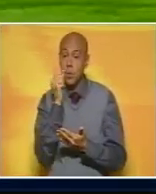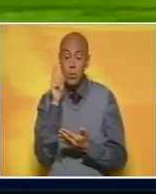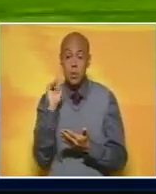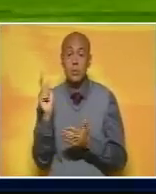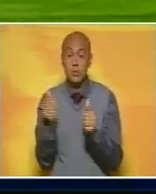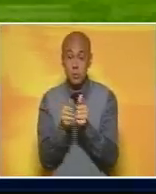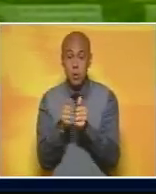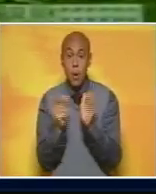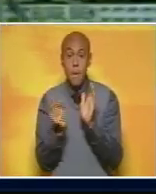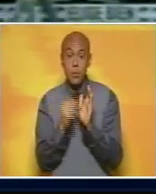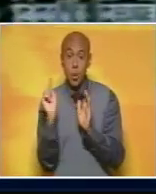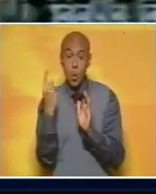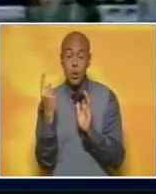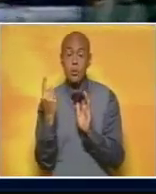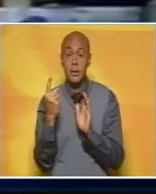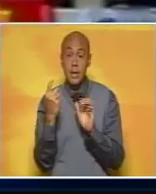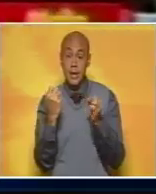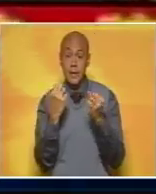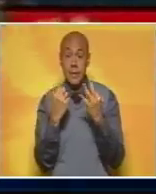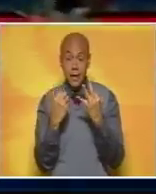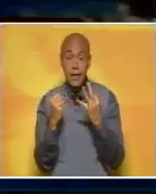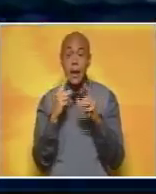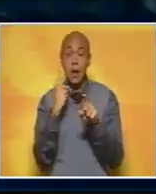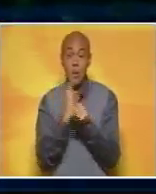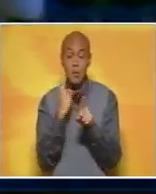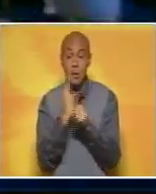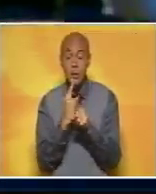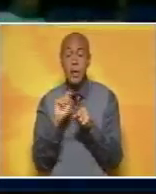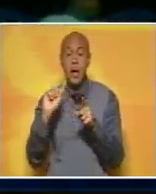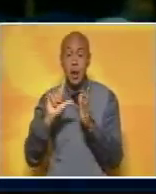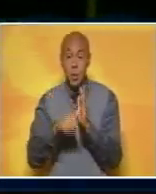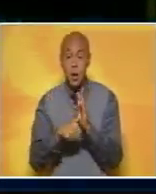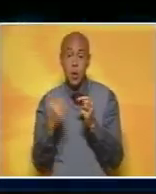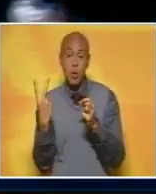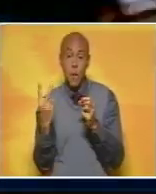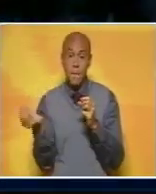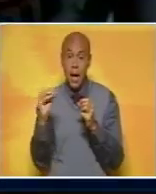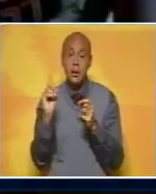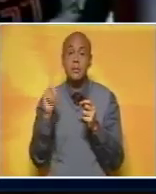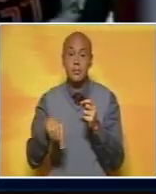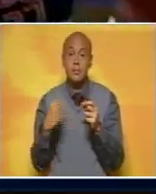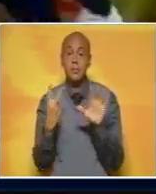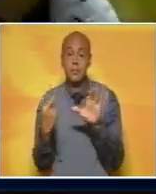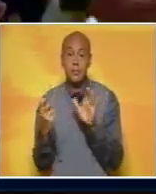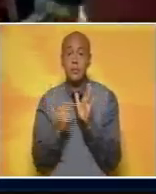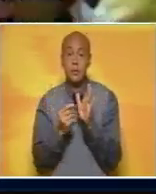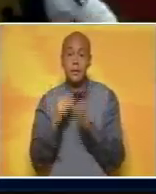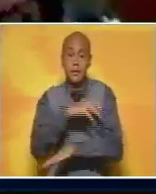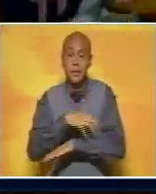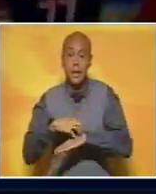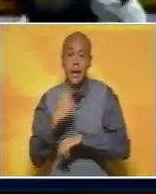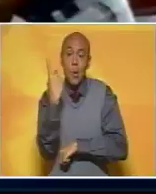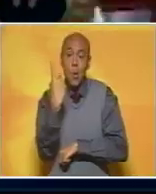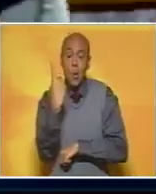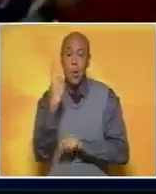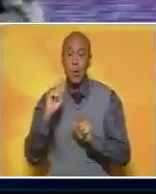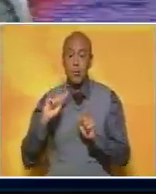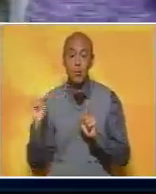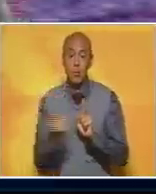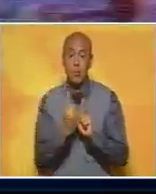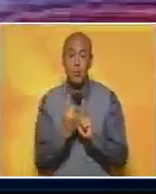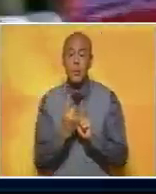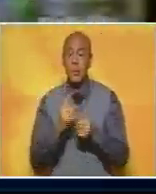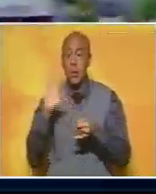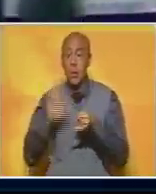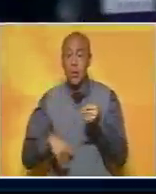oriental anotó una rayita en el tercer episodio y 2 en el sexto, mientras que Tigres anotó solamente la única carrera en el cierre